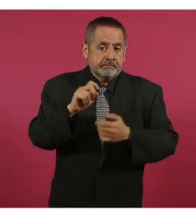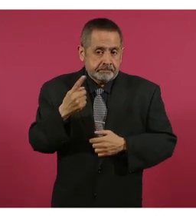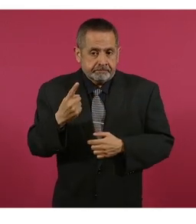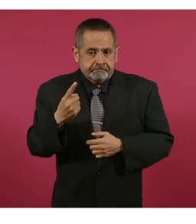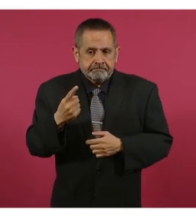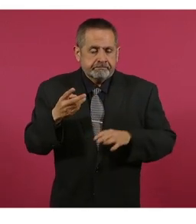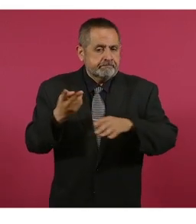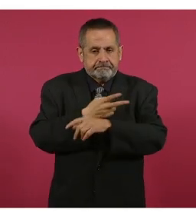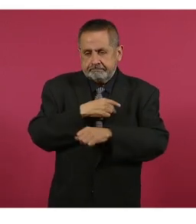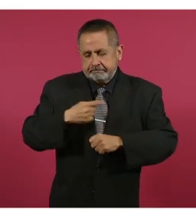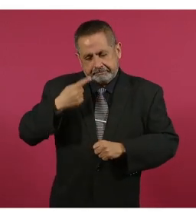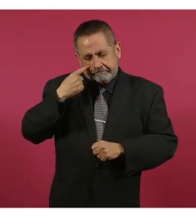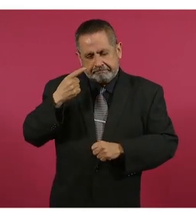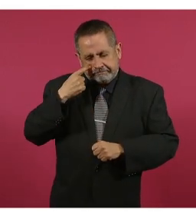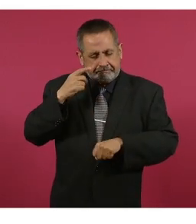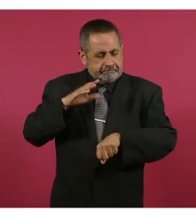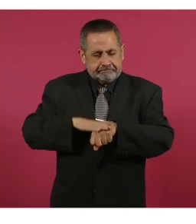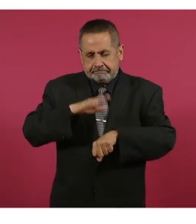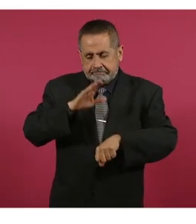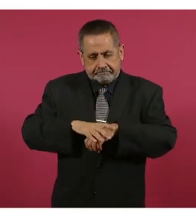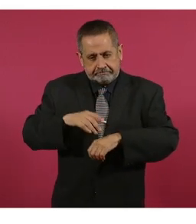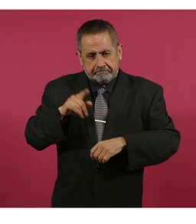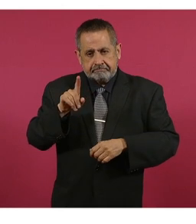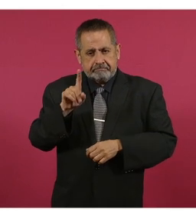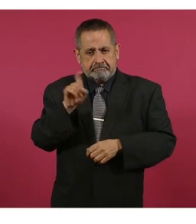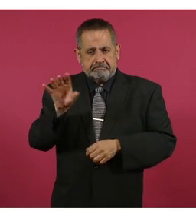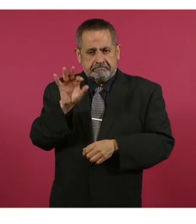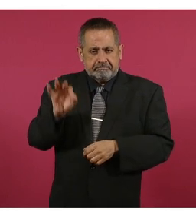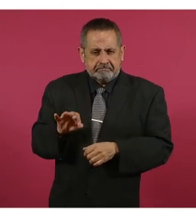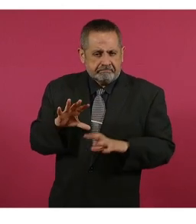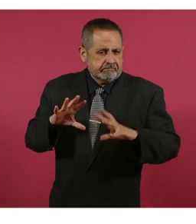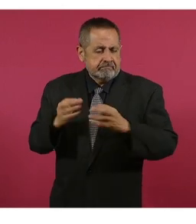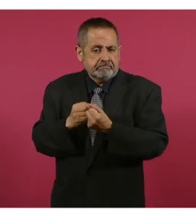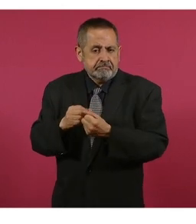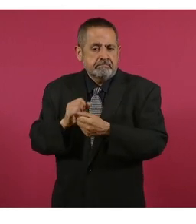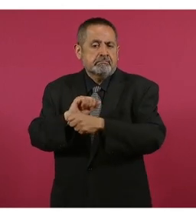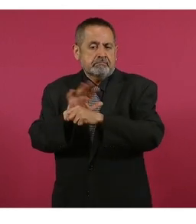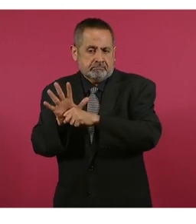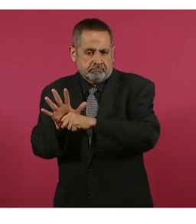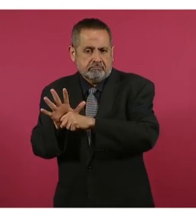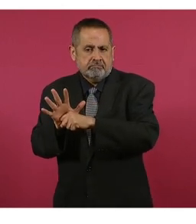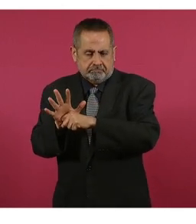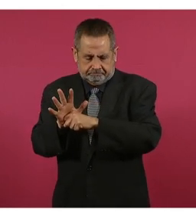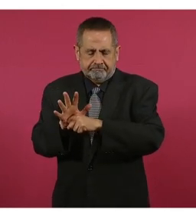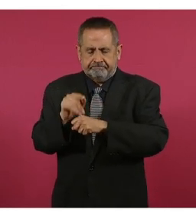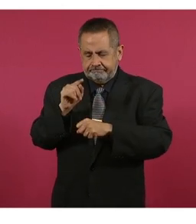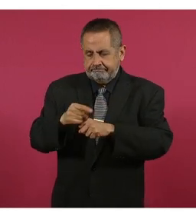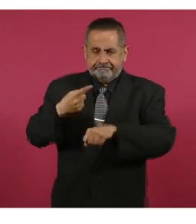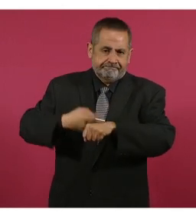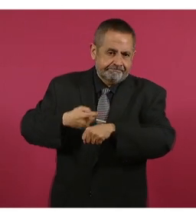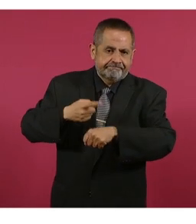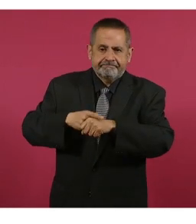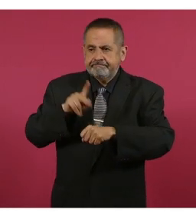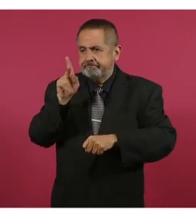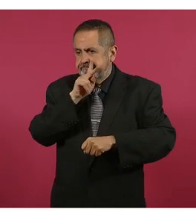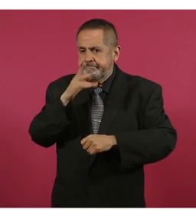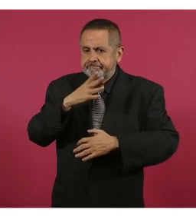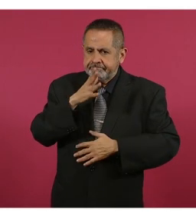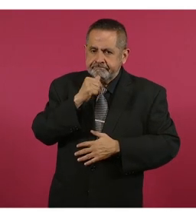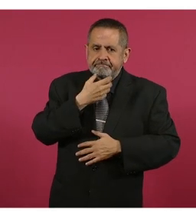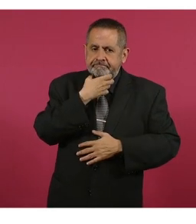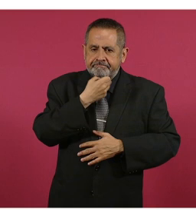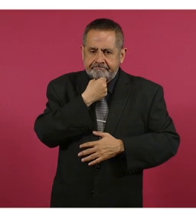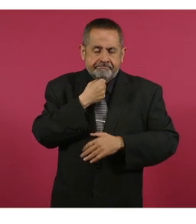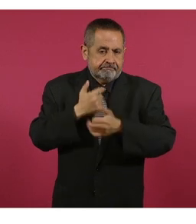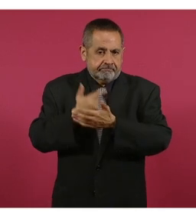hubo un predominio absoluto, casi del 100% de COVID como causal de enfermedad respiratoria aguda.